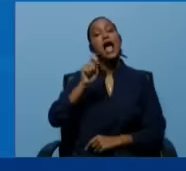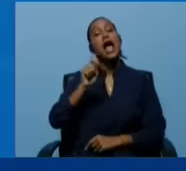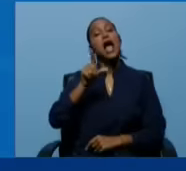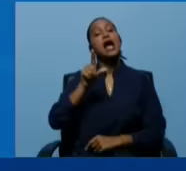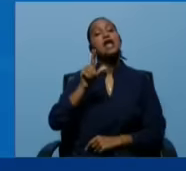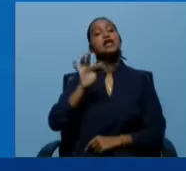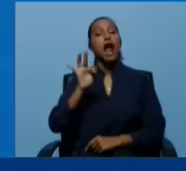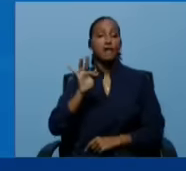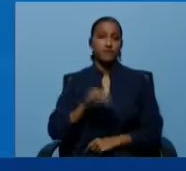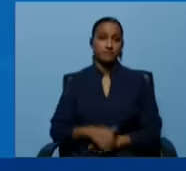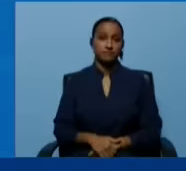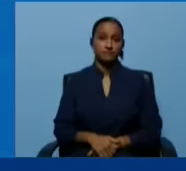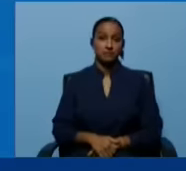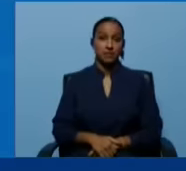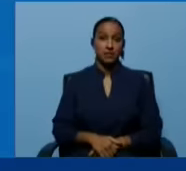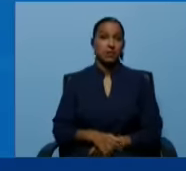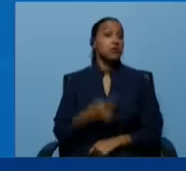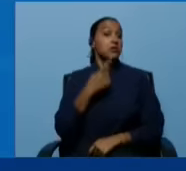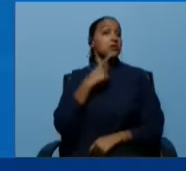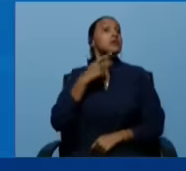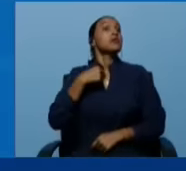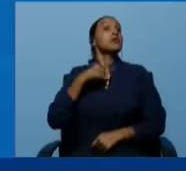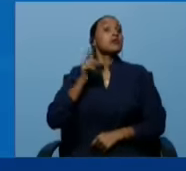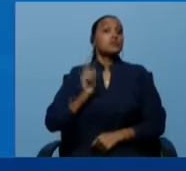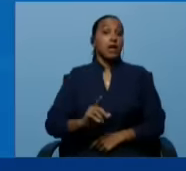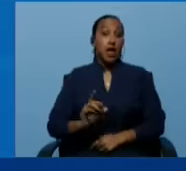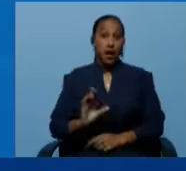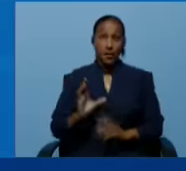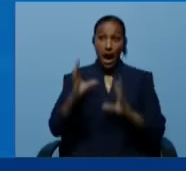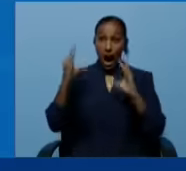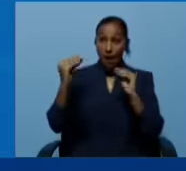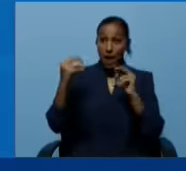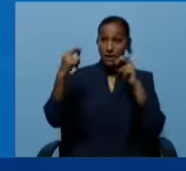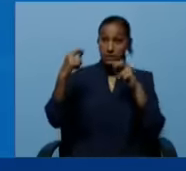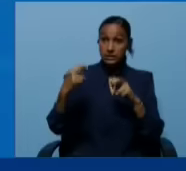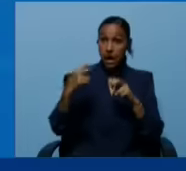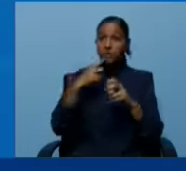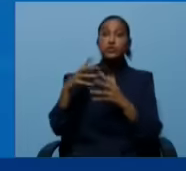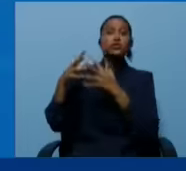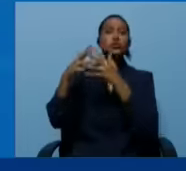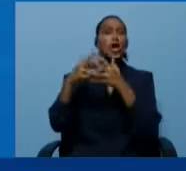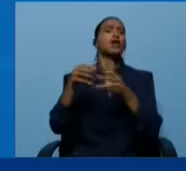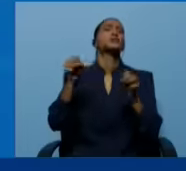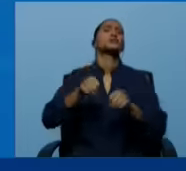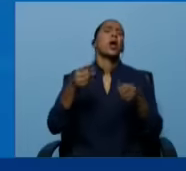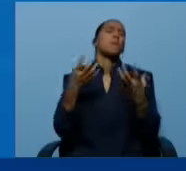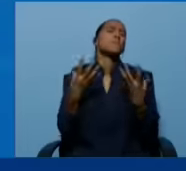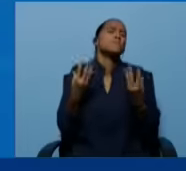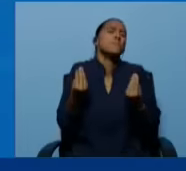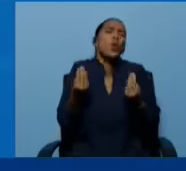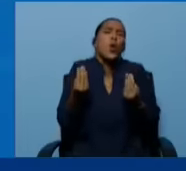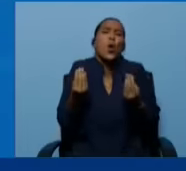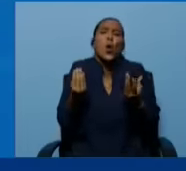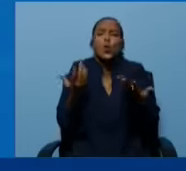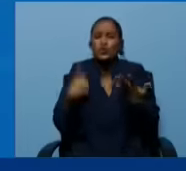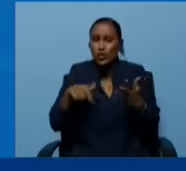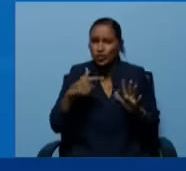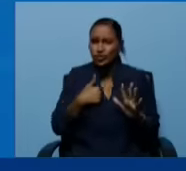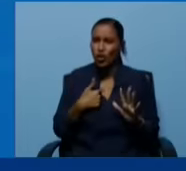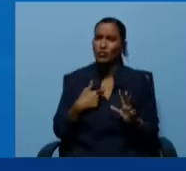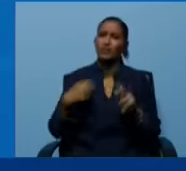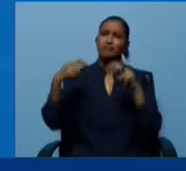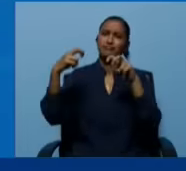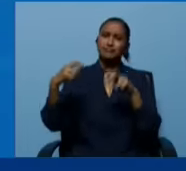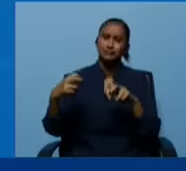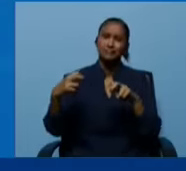Que hay que hablar con Estados Unidos. Pero si hemos hablado, Ralph, que hay que